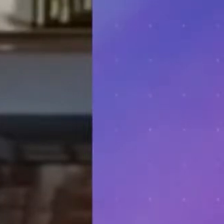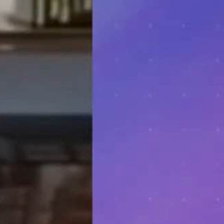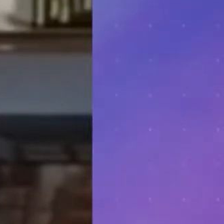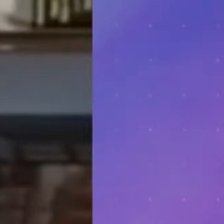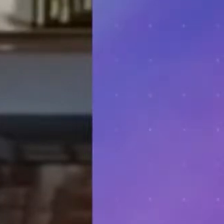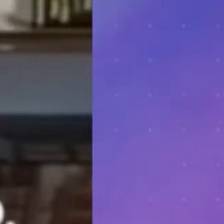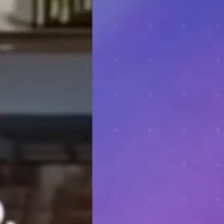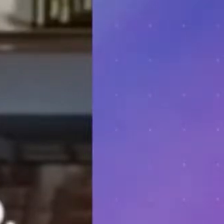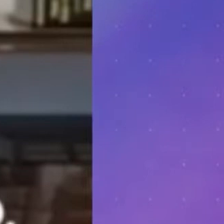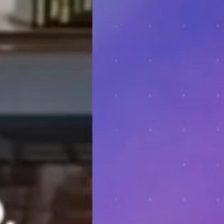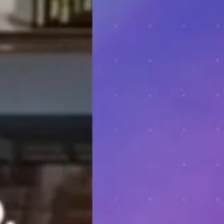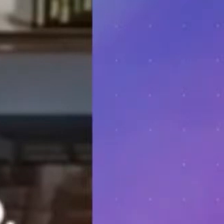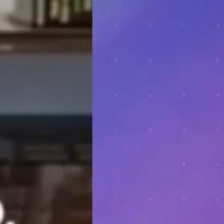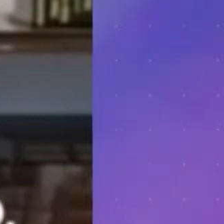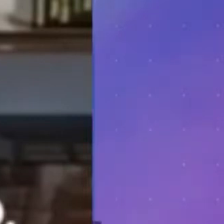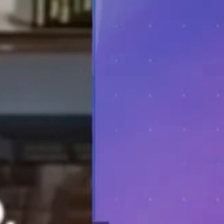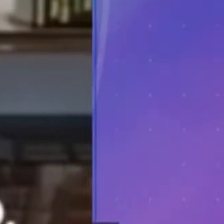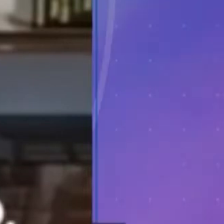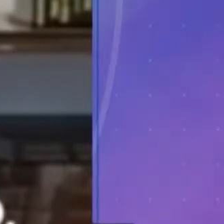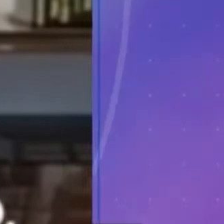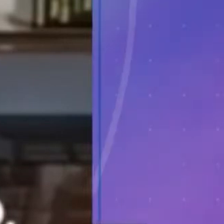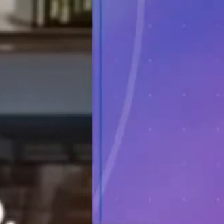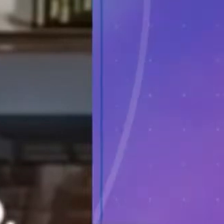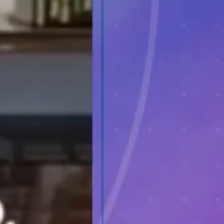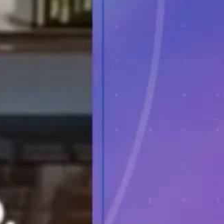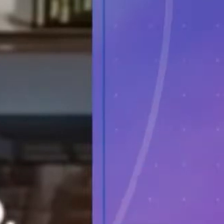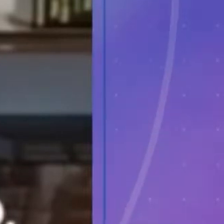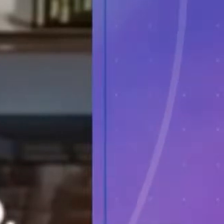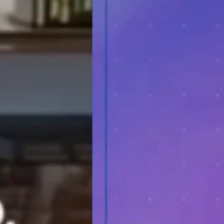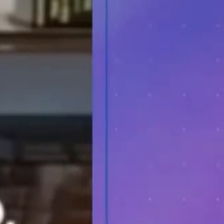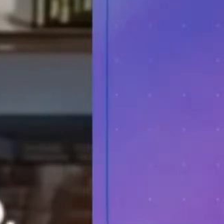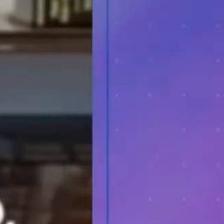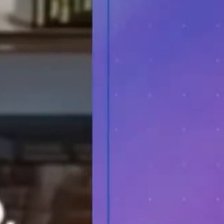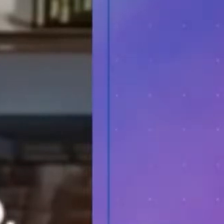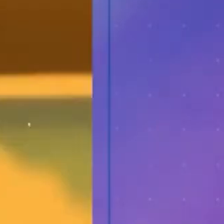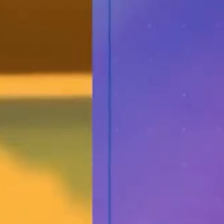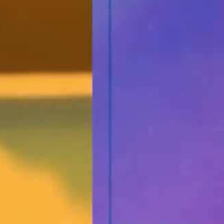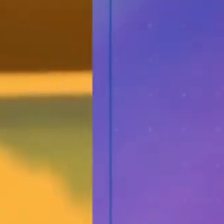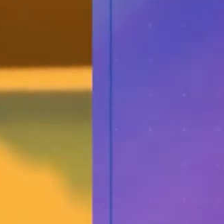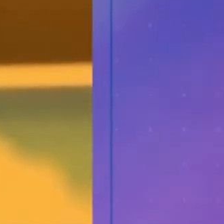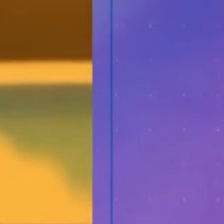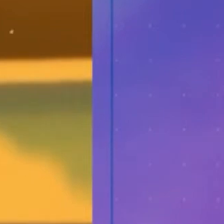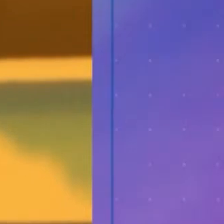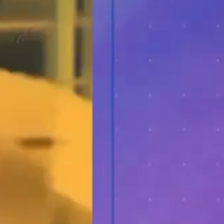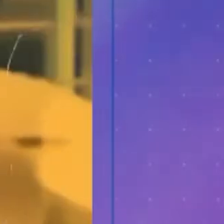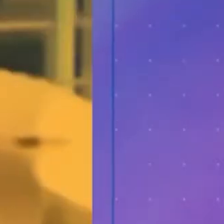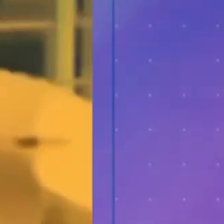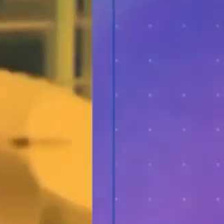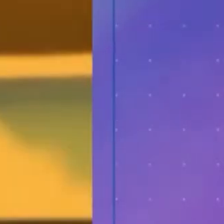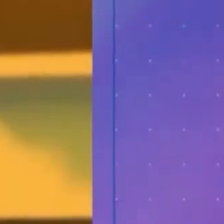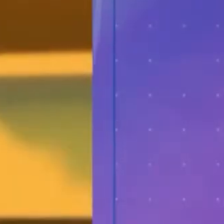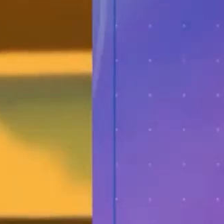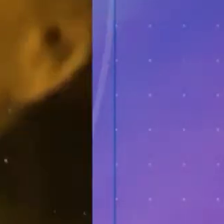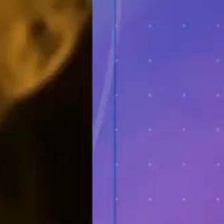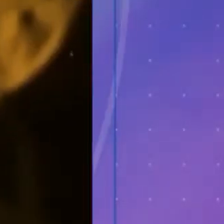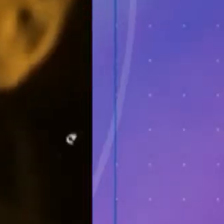esto beneficia las economías regionales, beneficia la generación de empleo. No vamos a devaluar. No vas a devaluar. No,